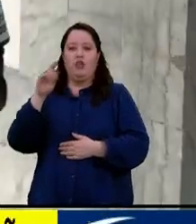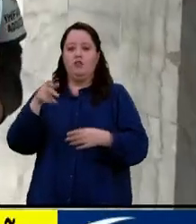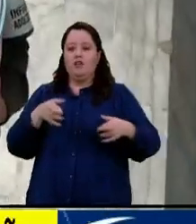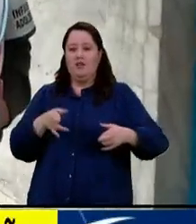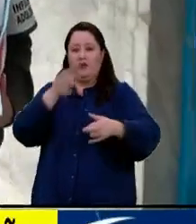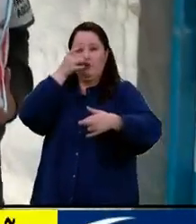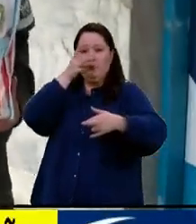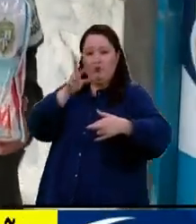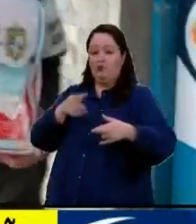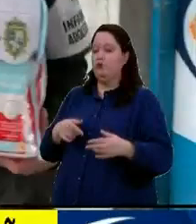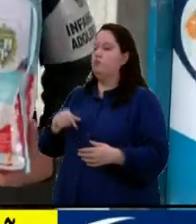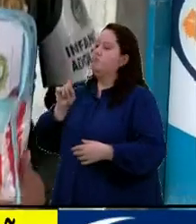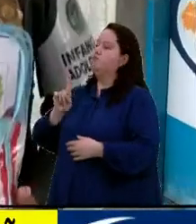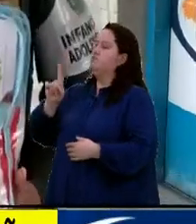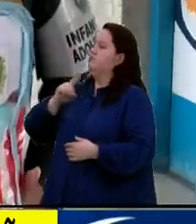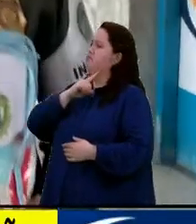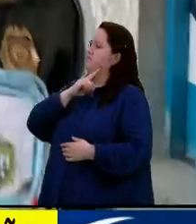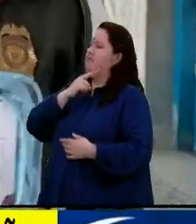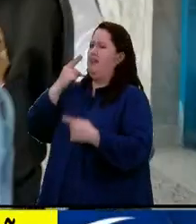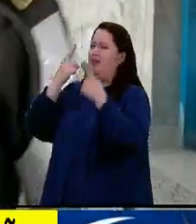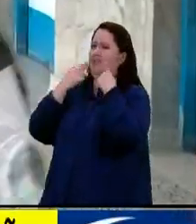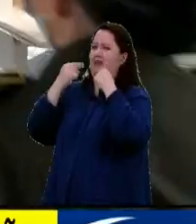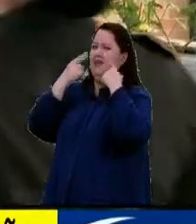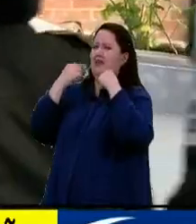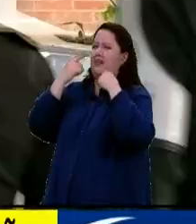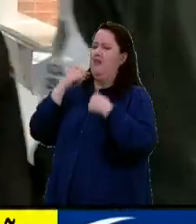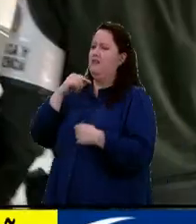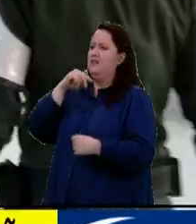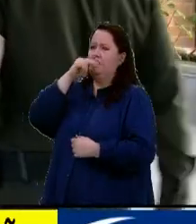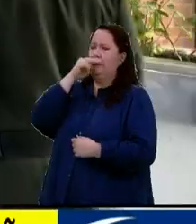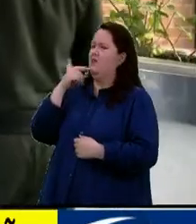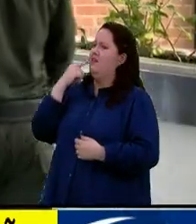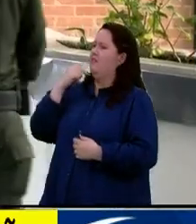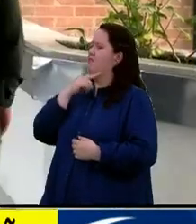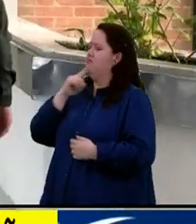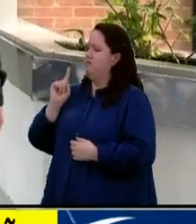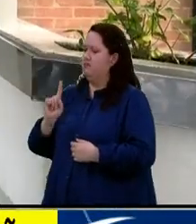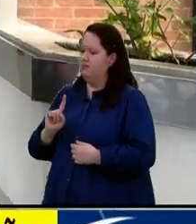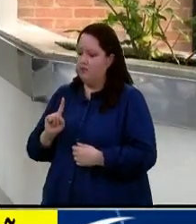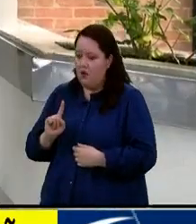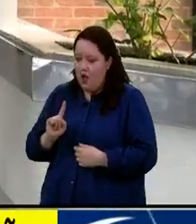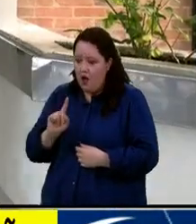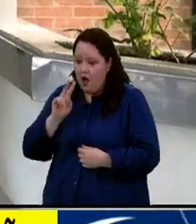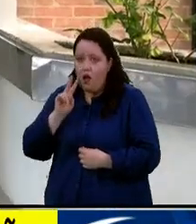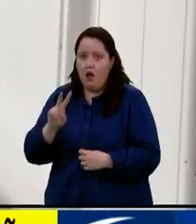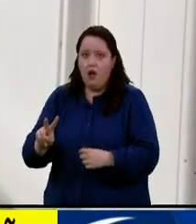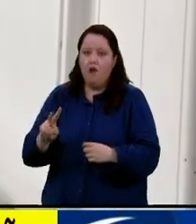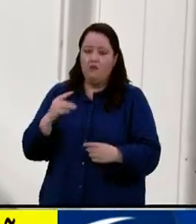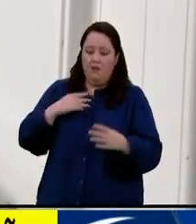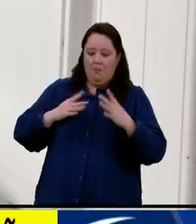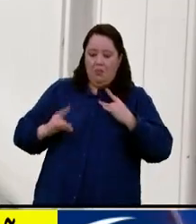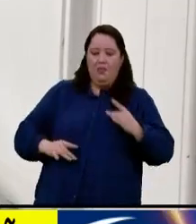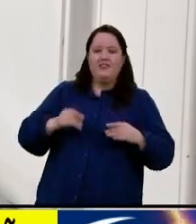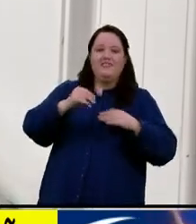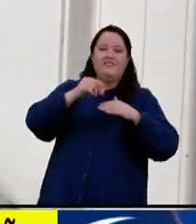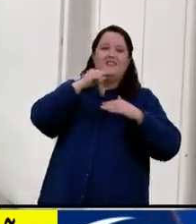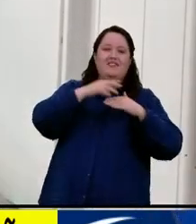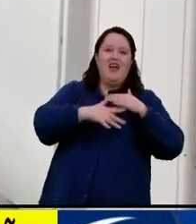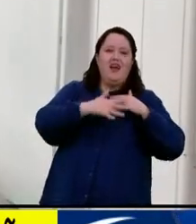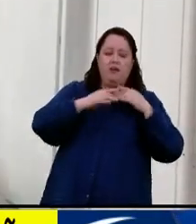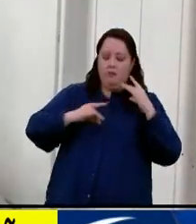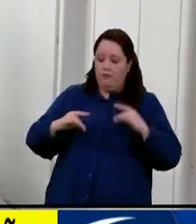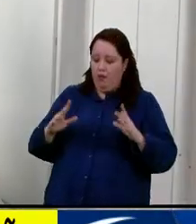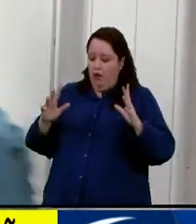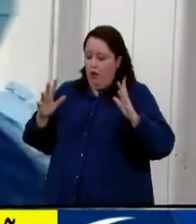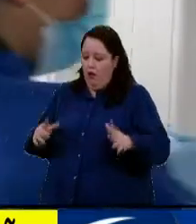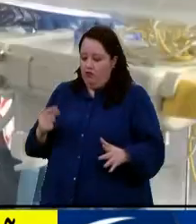ciudadana que pasaba por el lugar escuchó el llanto desde un niño se acercó y le encontró aún con manchas de sangre en su cuerpo lo que pues daba cuenta que